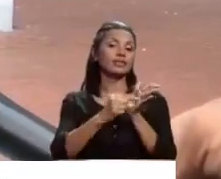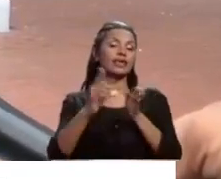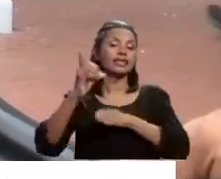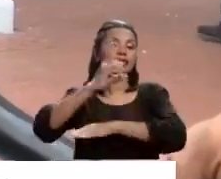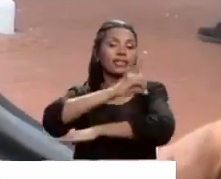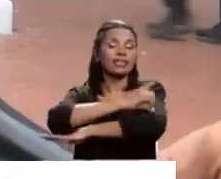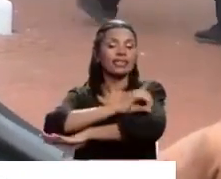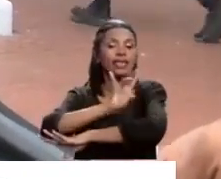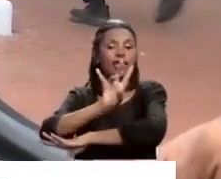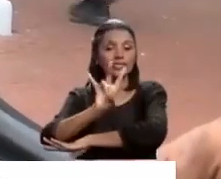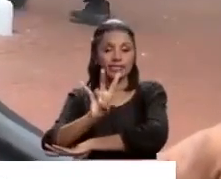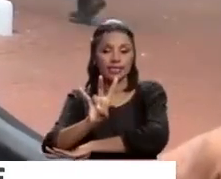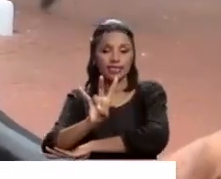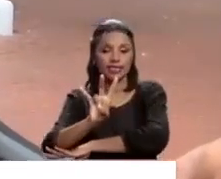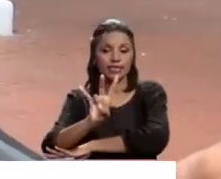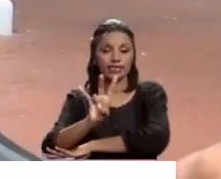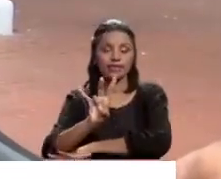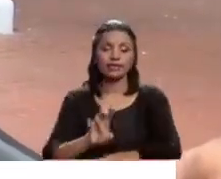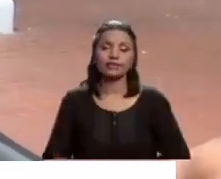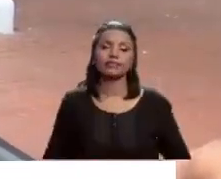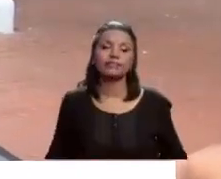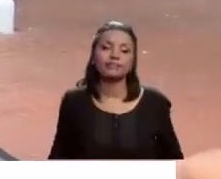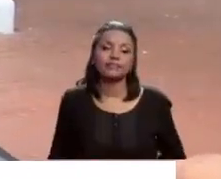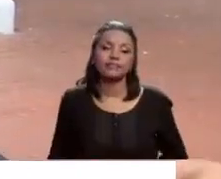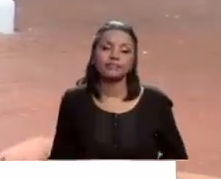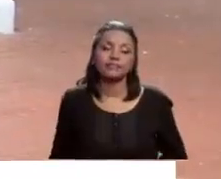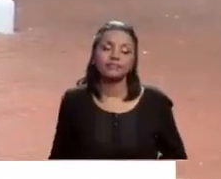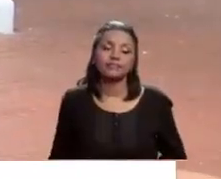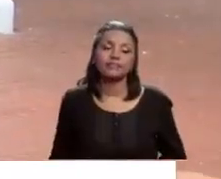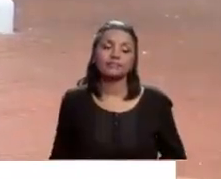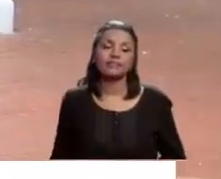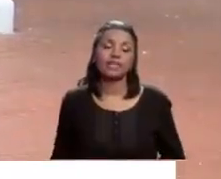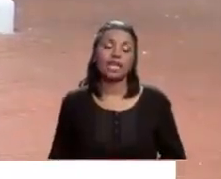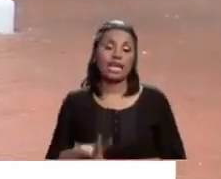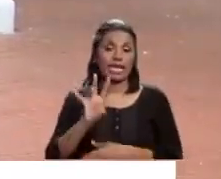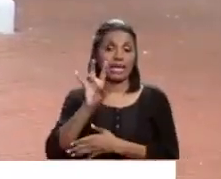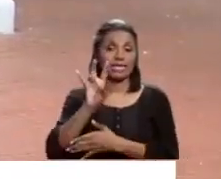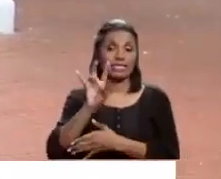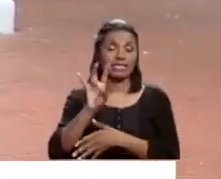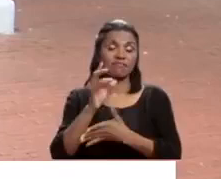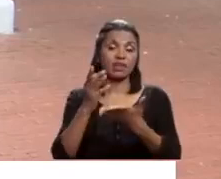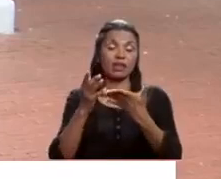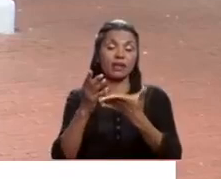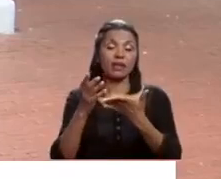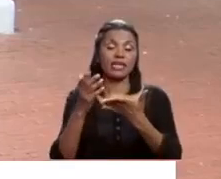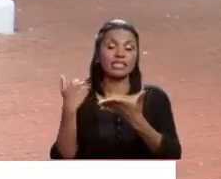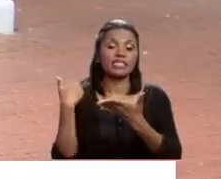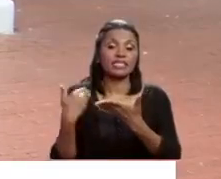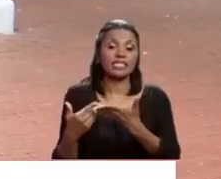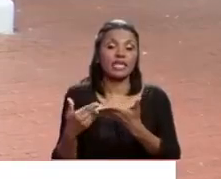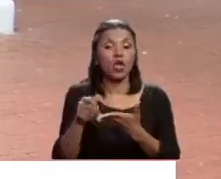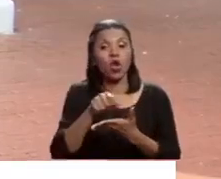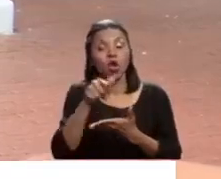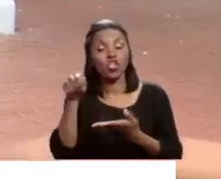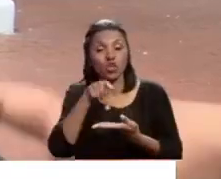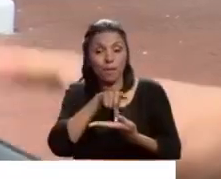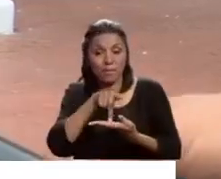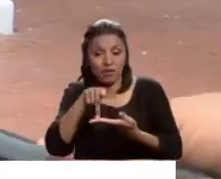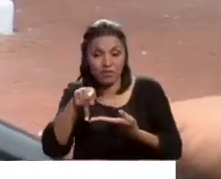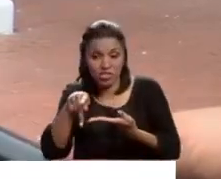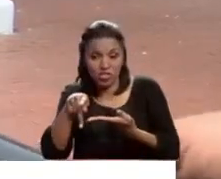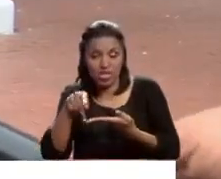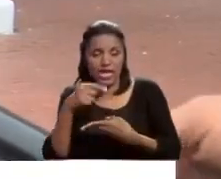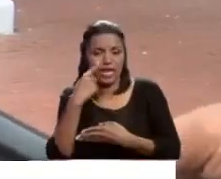7, obviamente por temas de estas fiestas, la semana del día 7 vengan los primeros peritos que van a